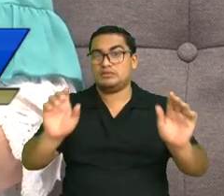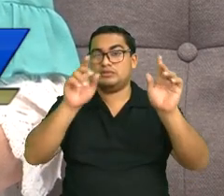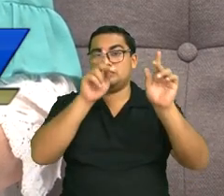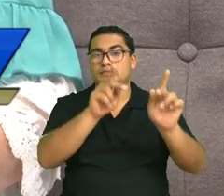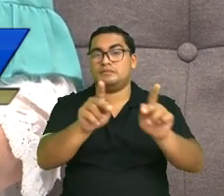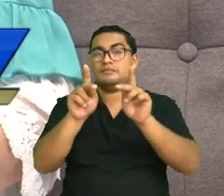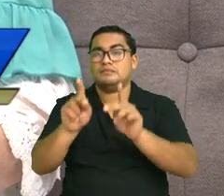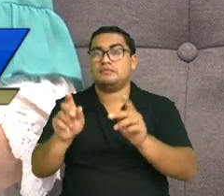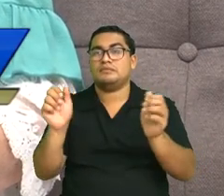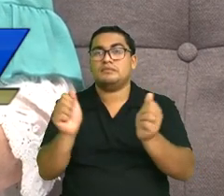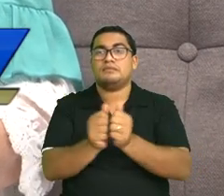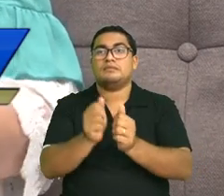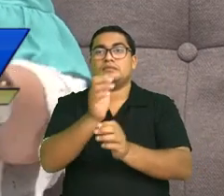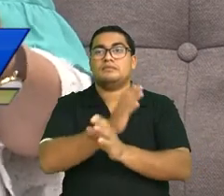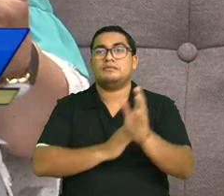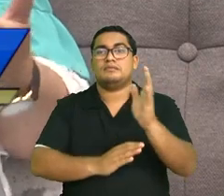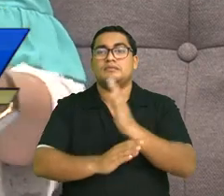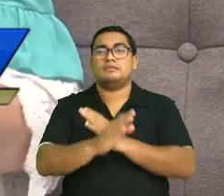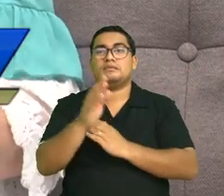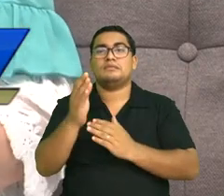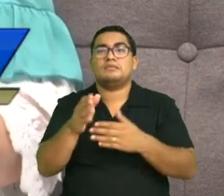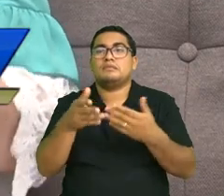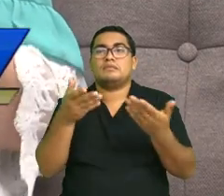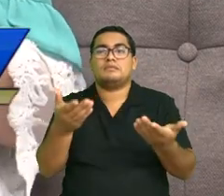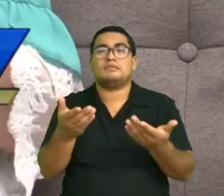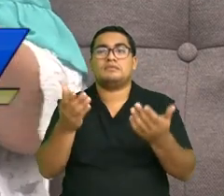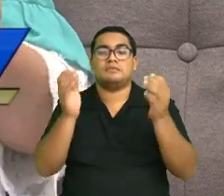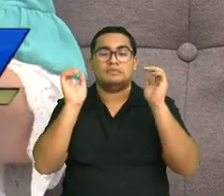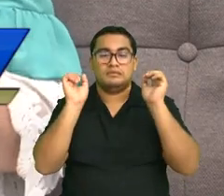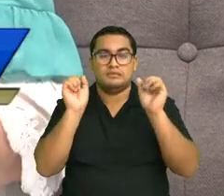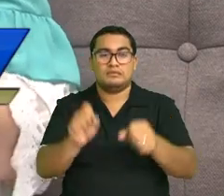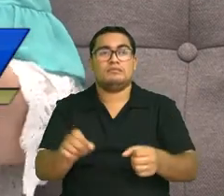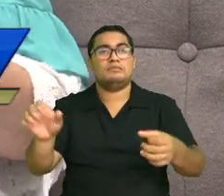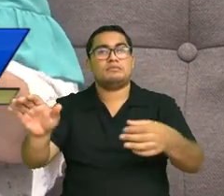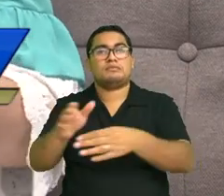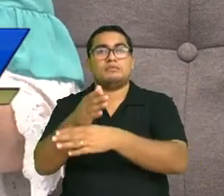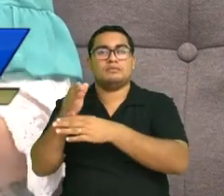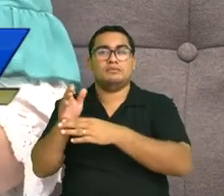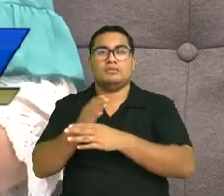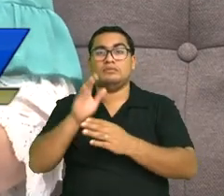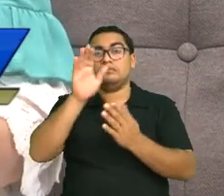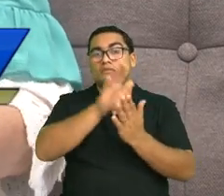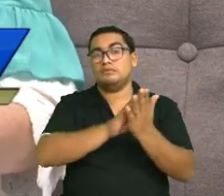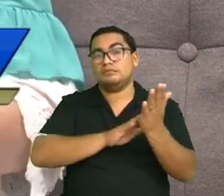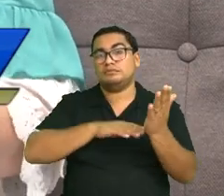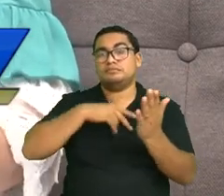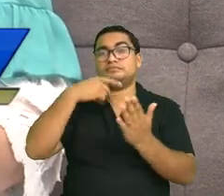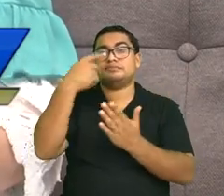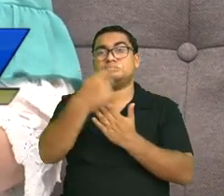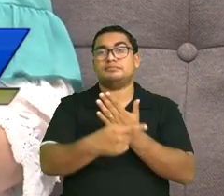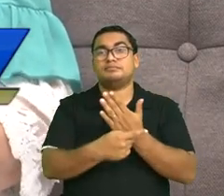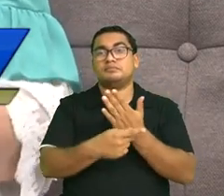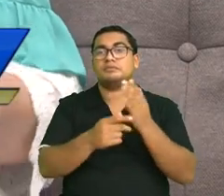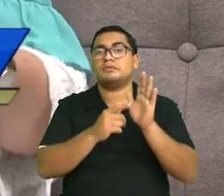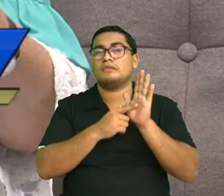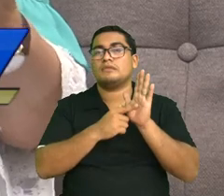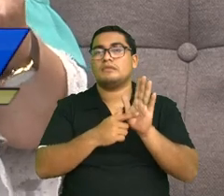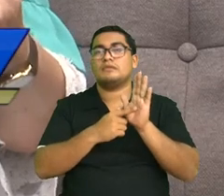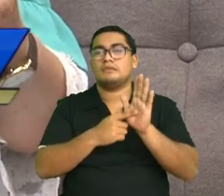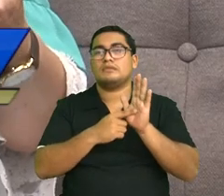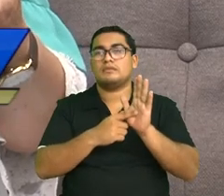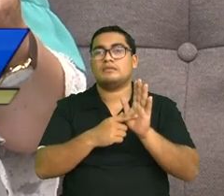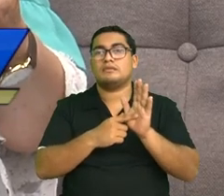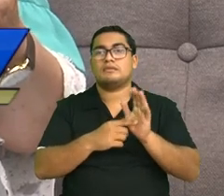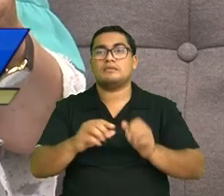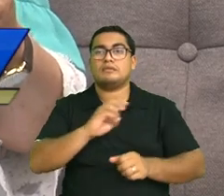discapacidad a accesar, ¿verdad?, a todos los servicios, a todos los programas. Y en el caso, por ejemplo, el